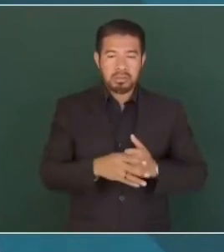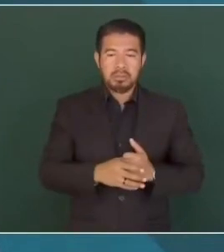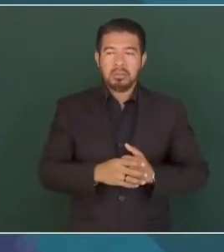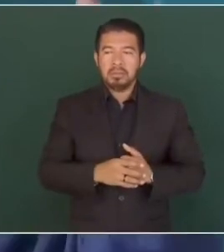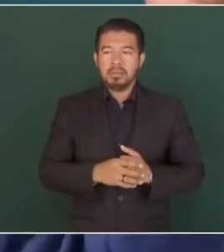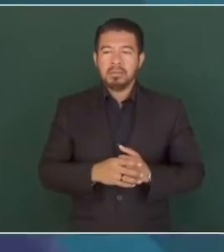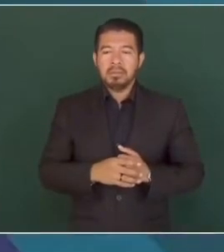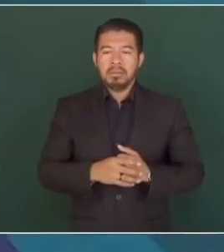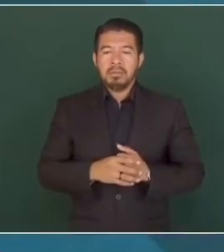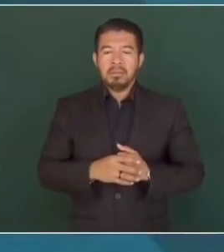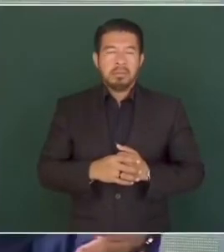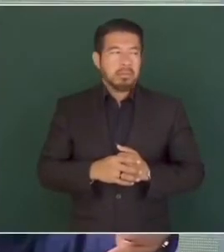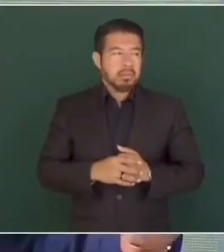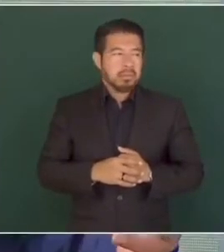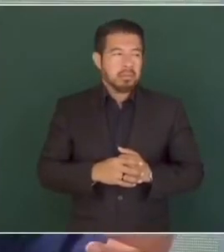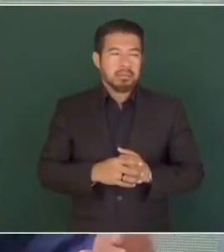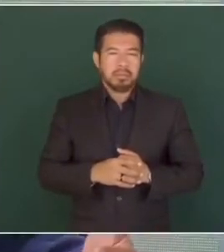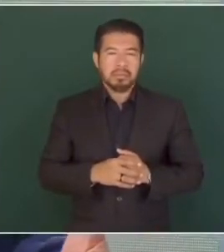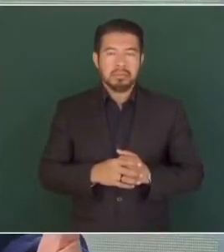en donde